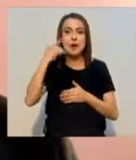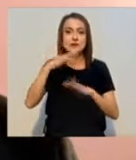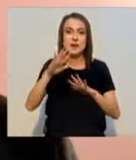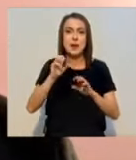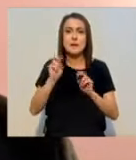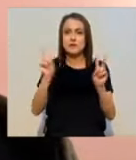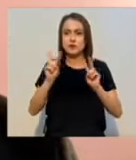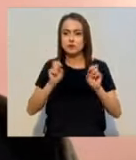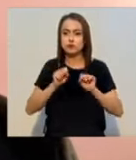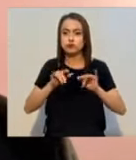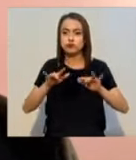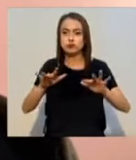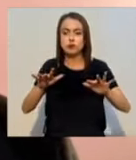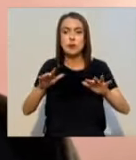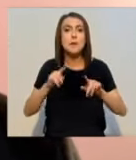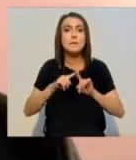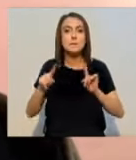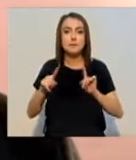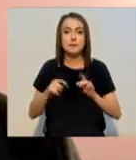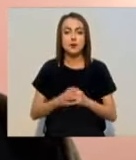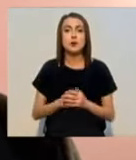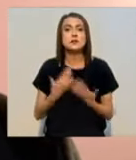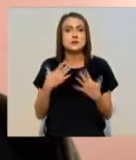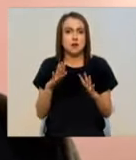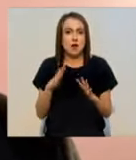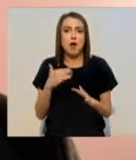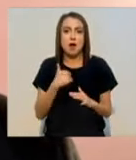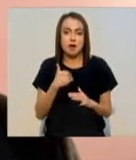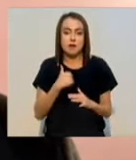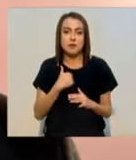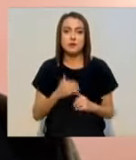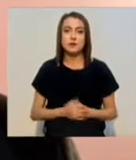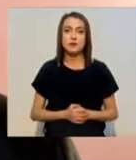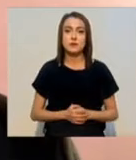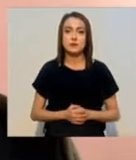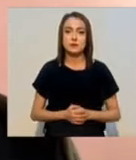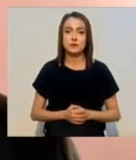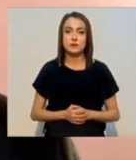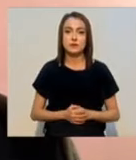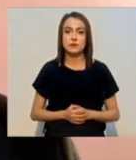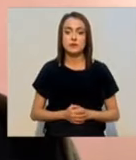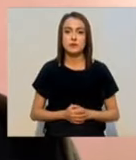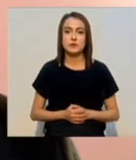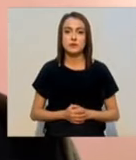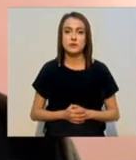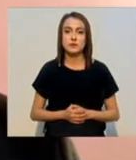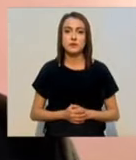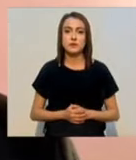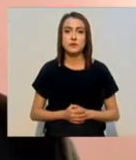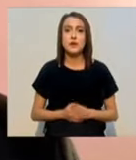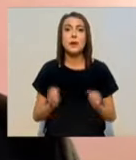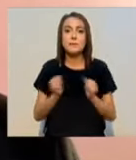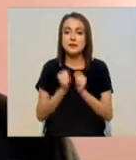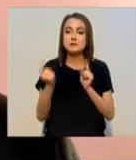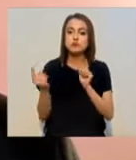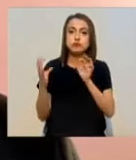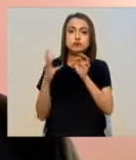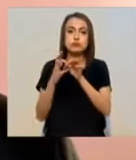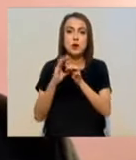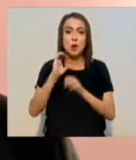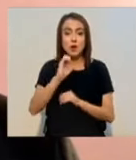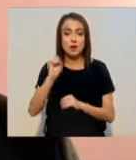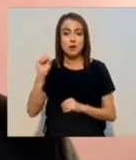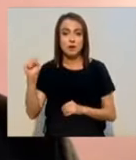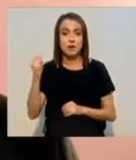viral, de las soluciones de extracción viral. Incluso ya ha habido un acercamiento con la Caja Costarricense de